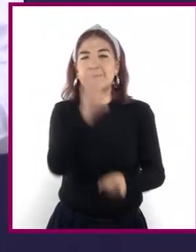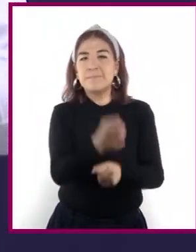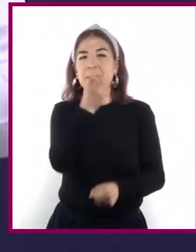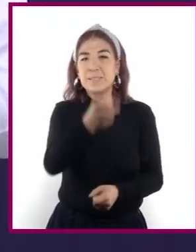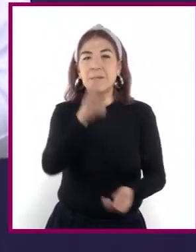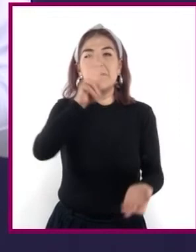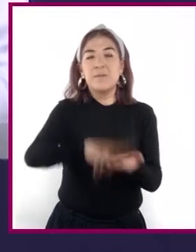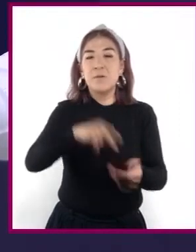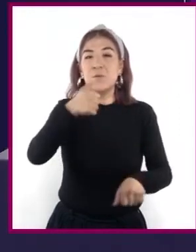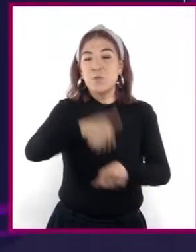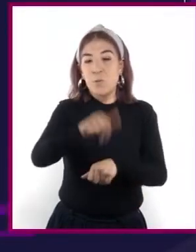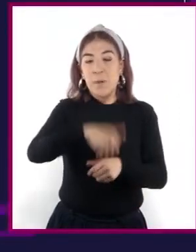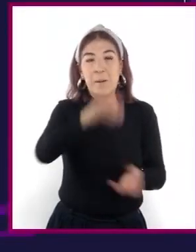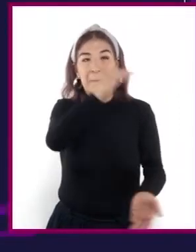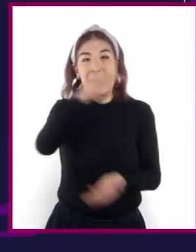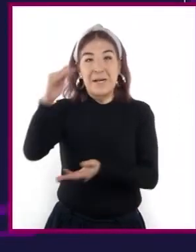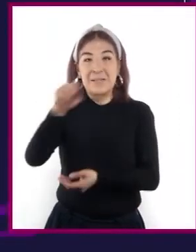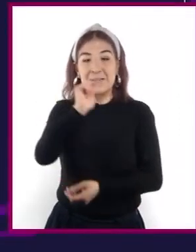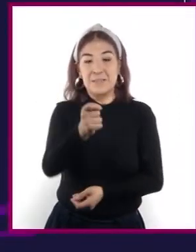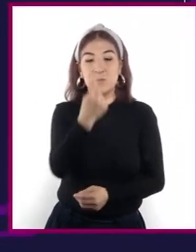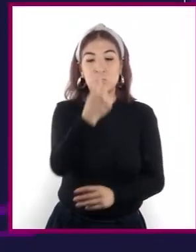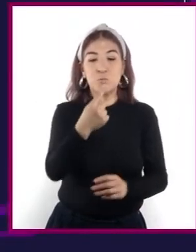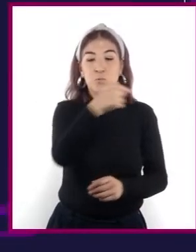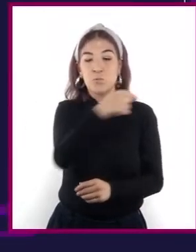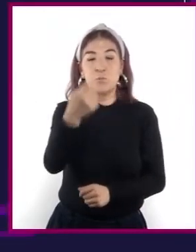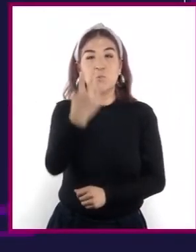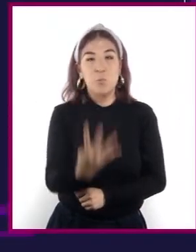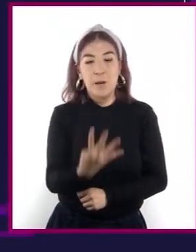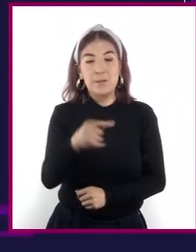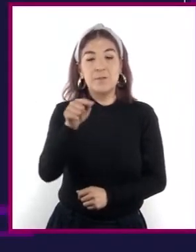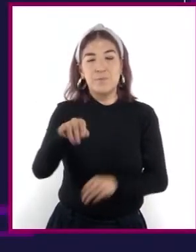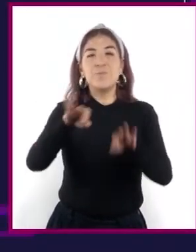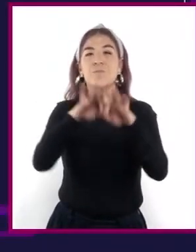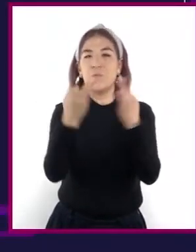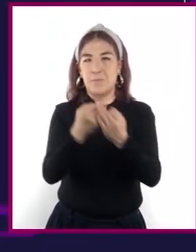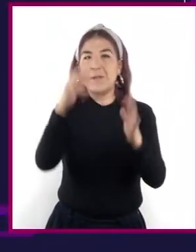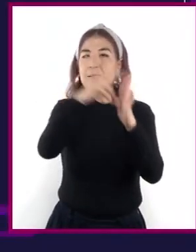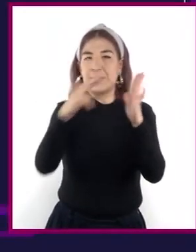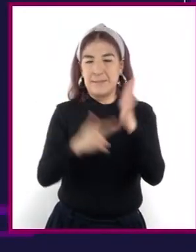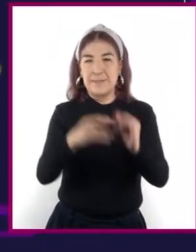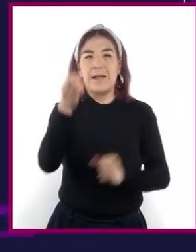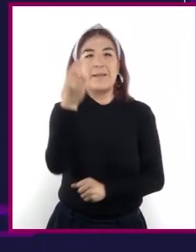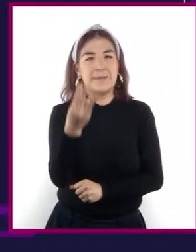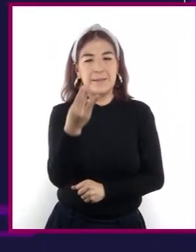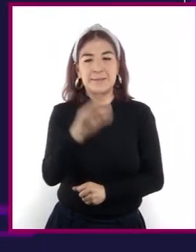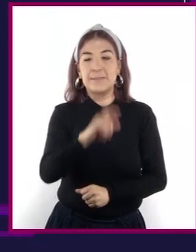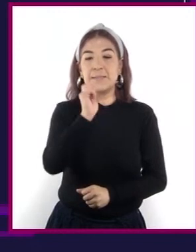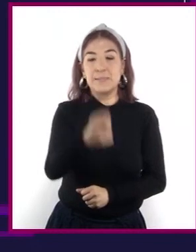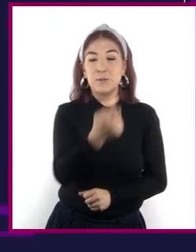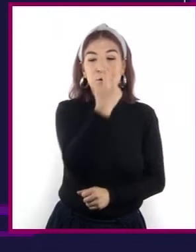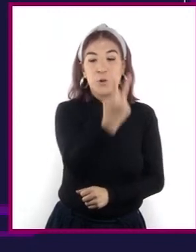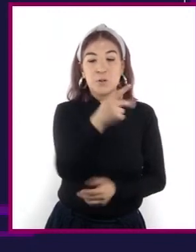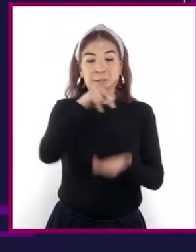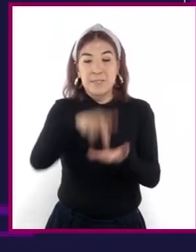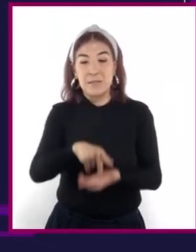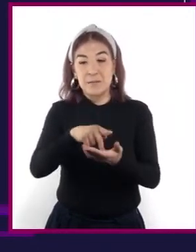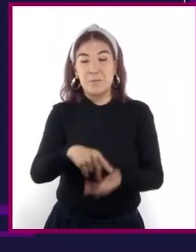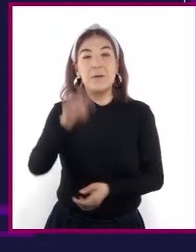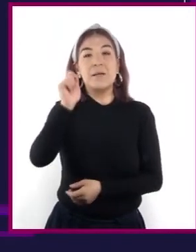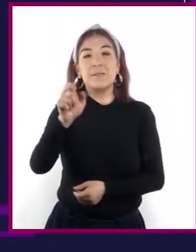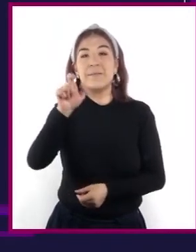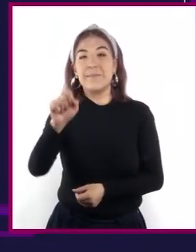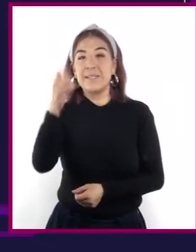el número de paquetes de 1/4 de kilogramo, se forma la siguiente regla de 3. 2 kilogramos es a